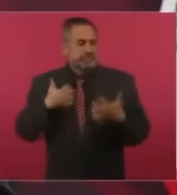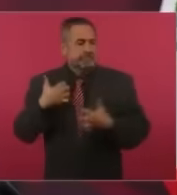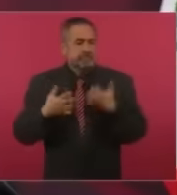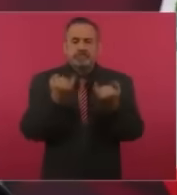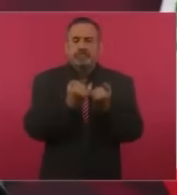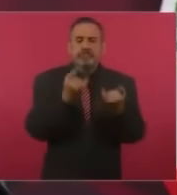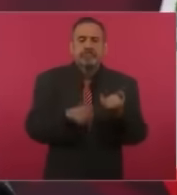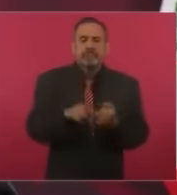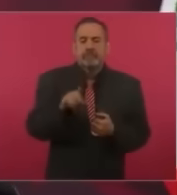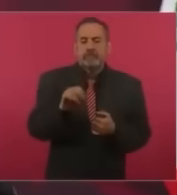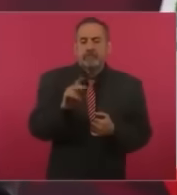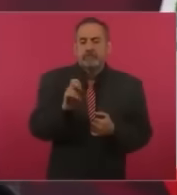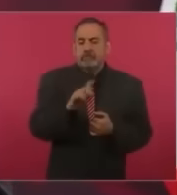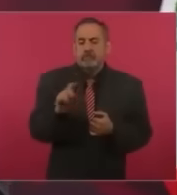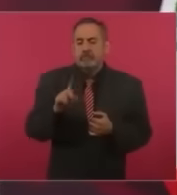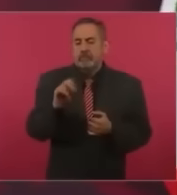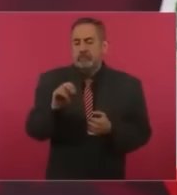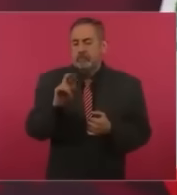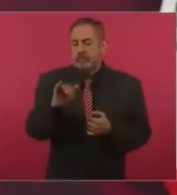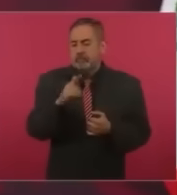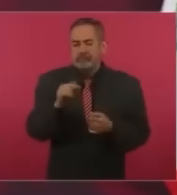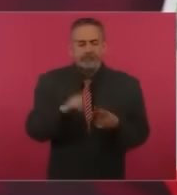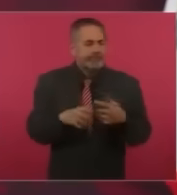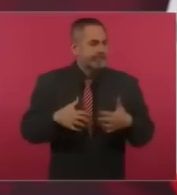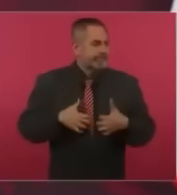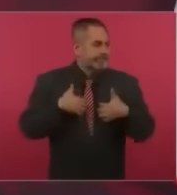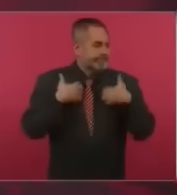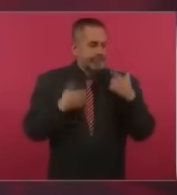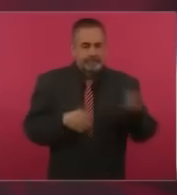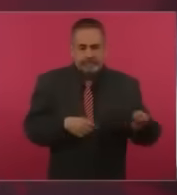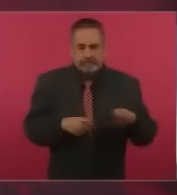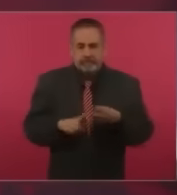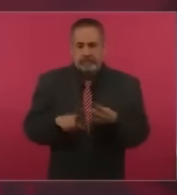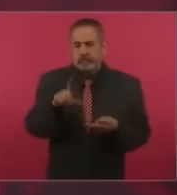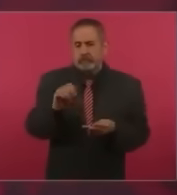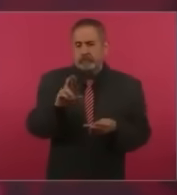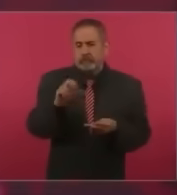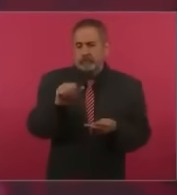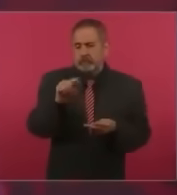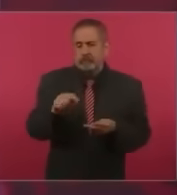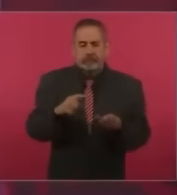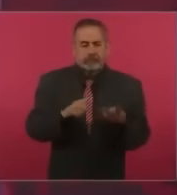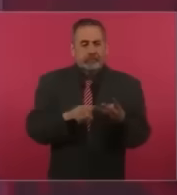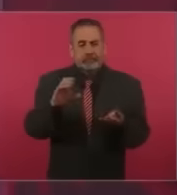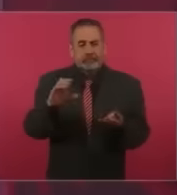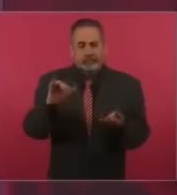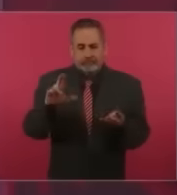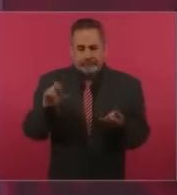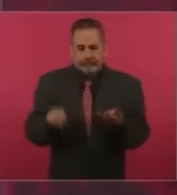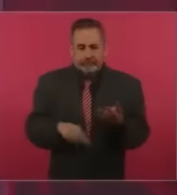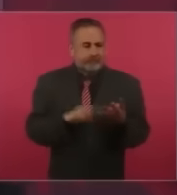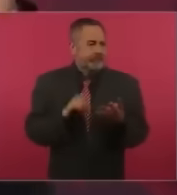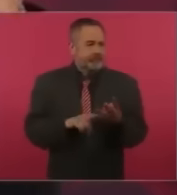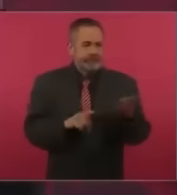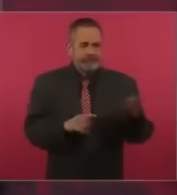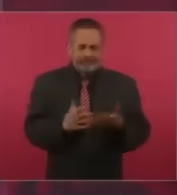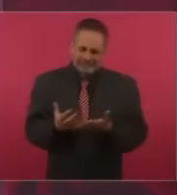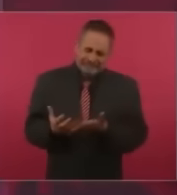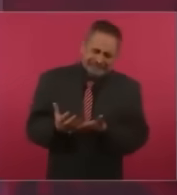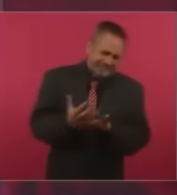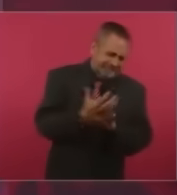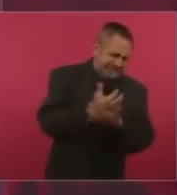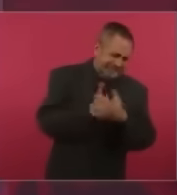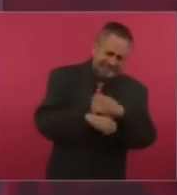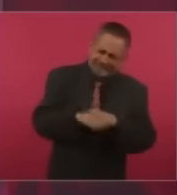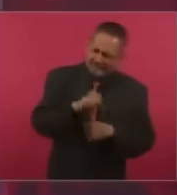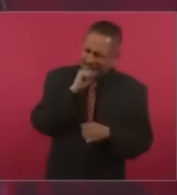esa dirección que se quedó corta y frustrada es incorrecto creer que el tabasqueño intenta el restablecimiento trasnochado del Pri